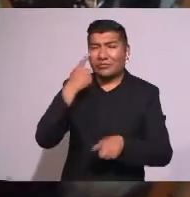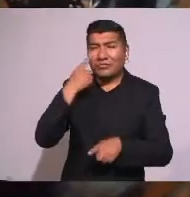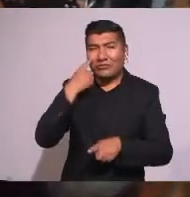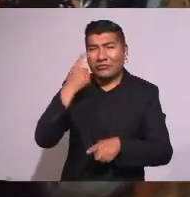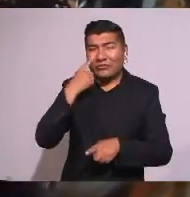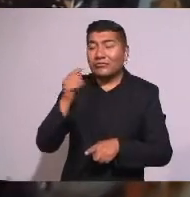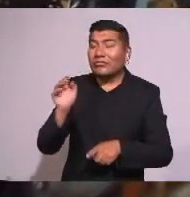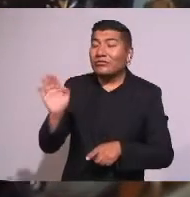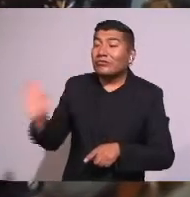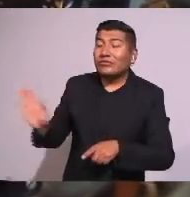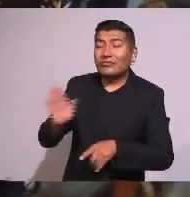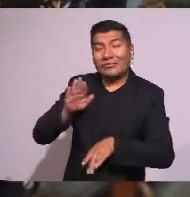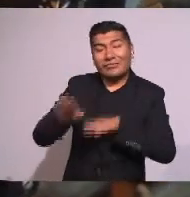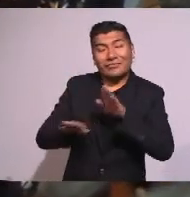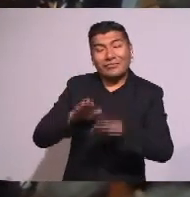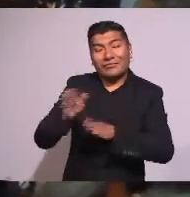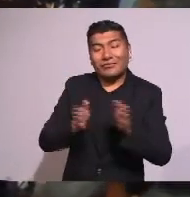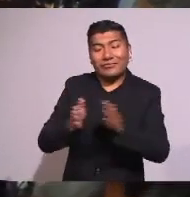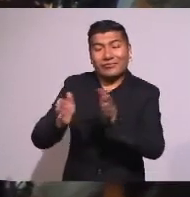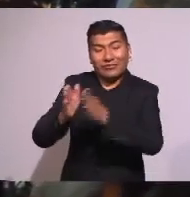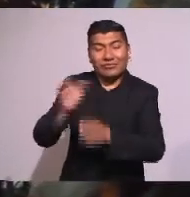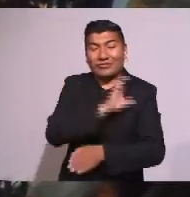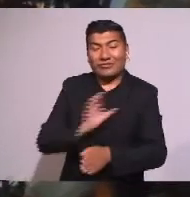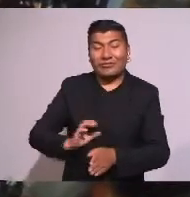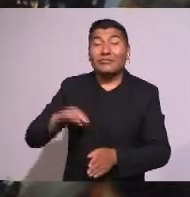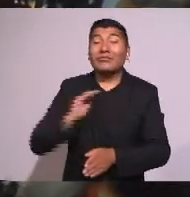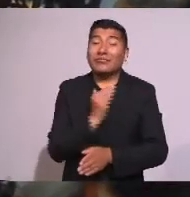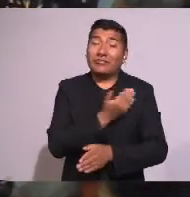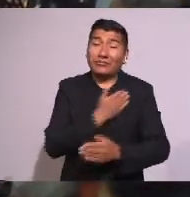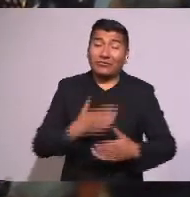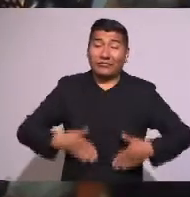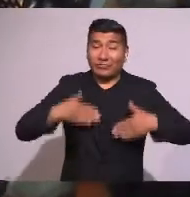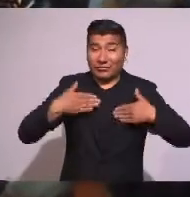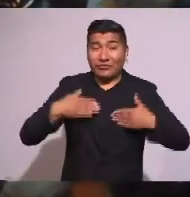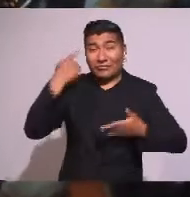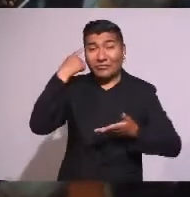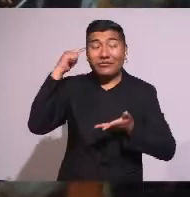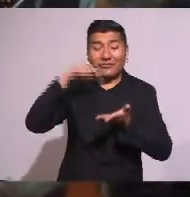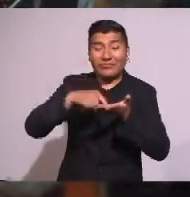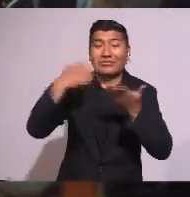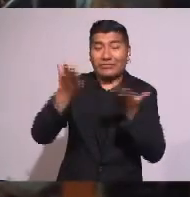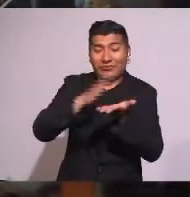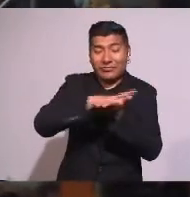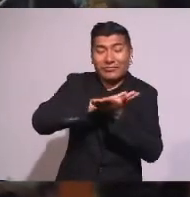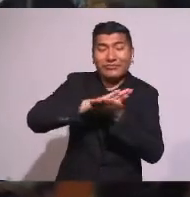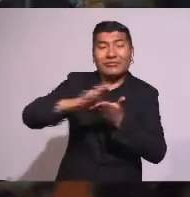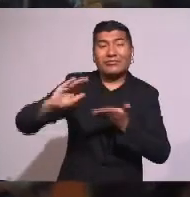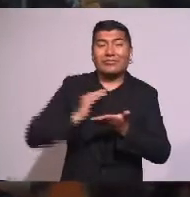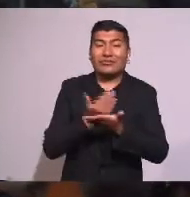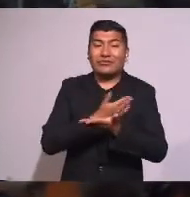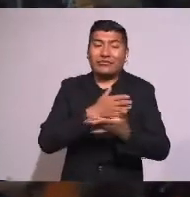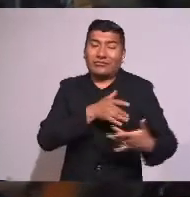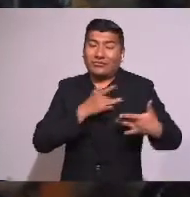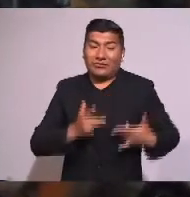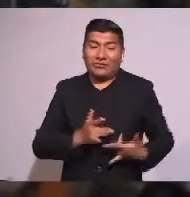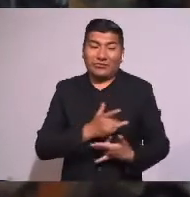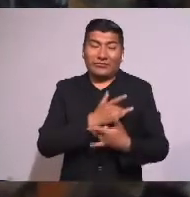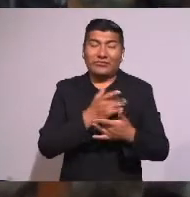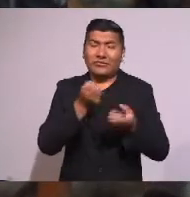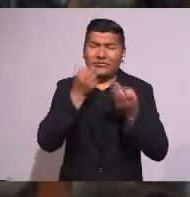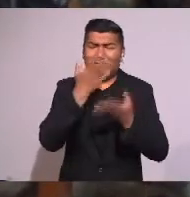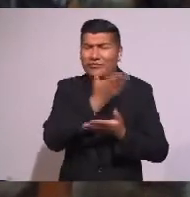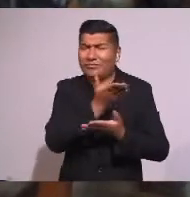el paso de Cristo en nuestra vida, y para ello hay que limpiar nuestro corazón con tantas